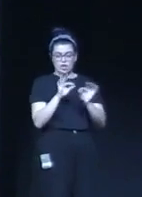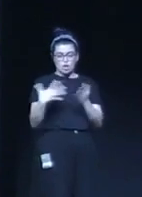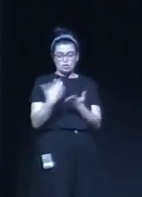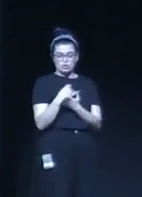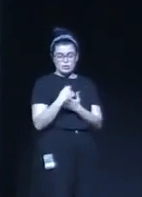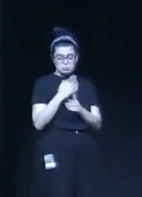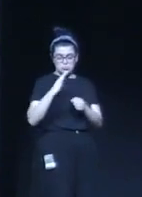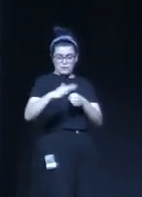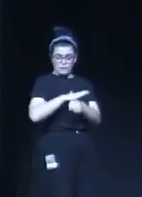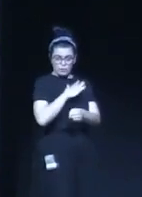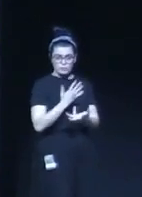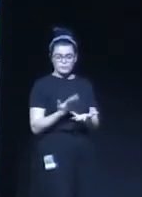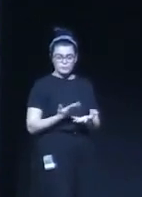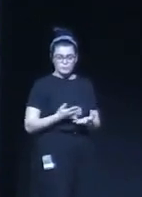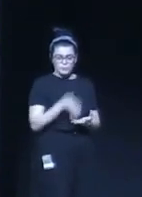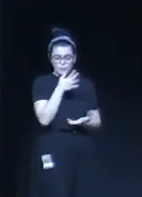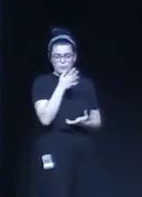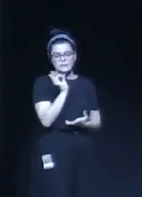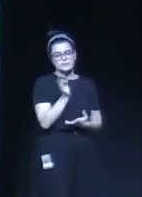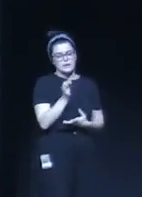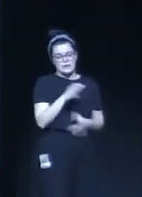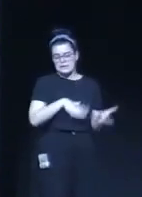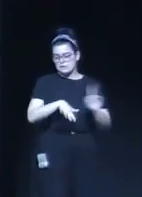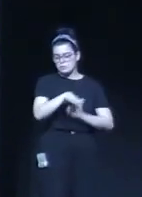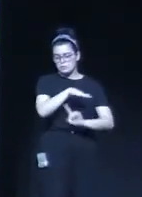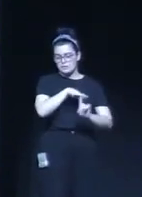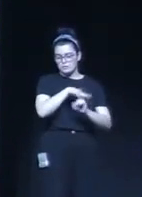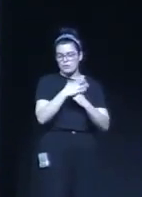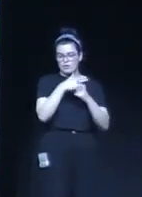es verdad que, tal y como está el panorama,